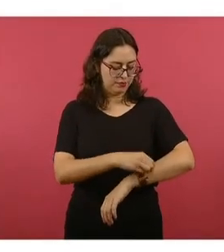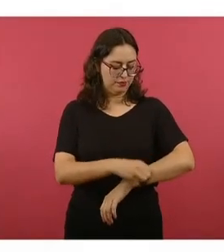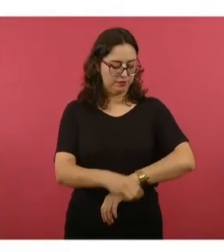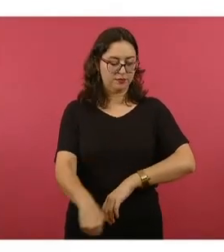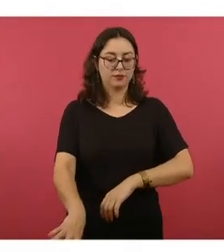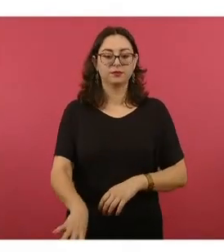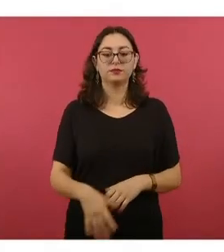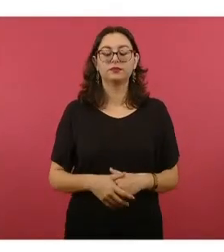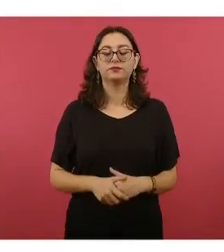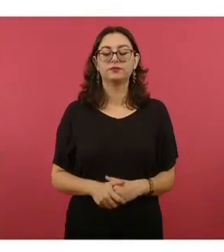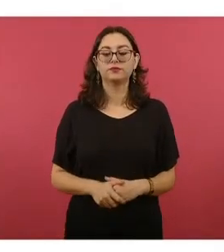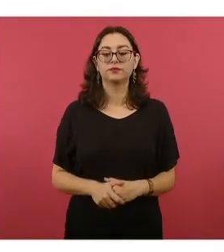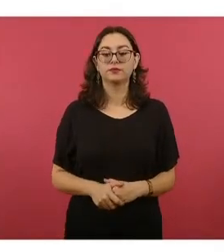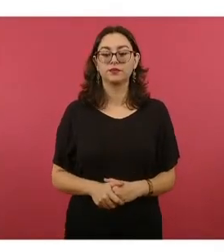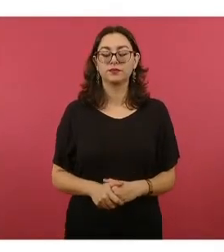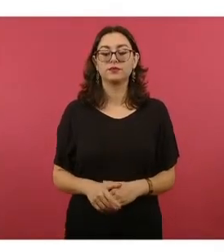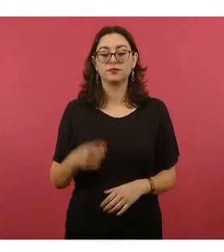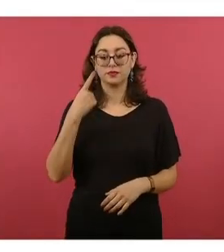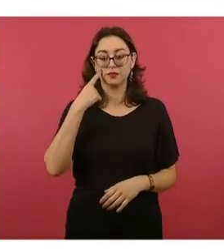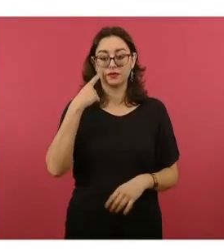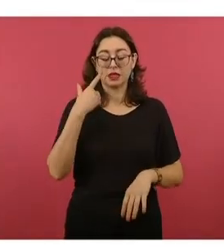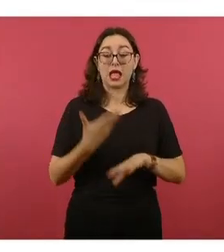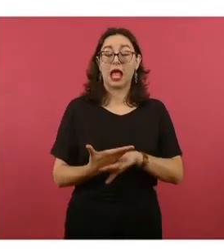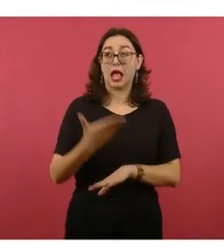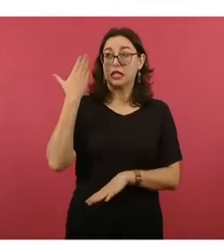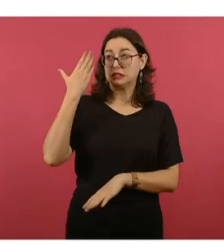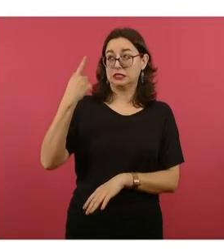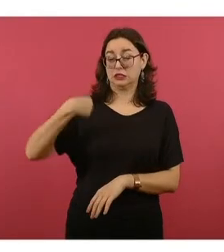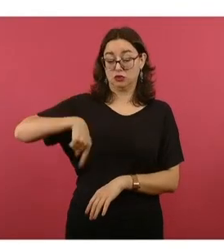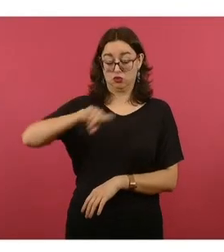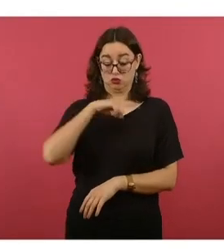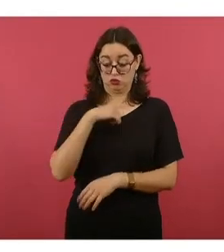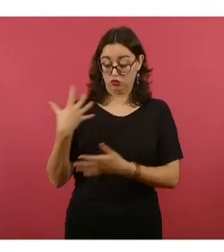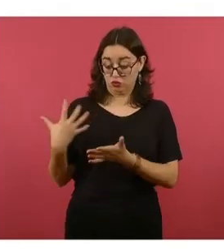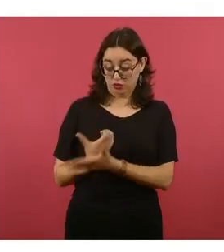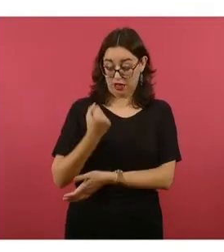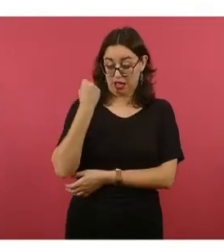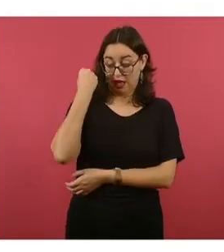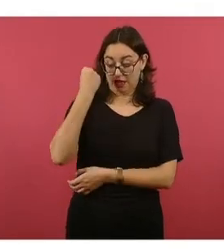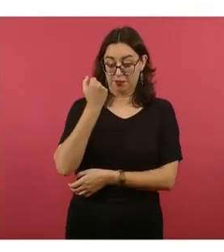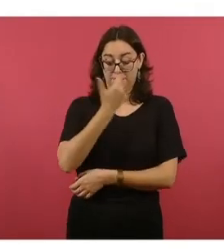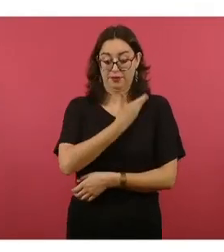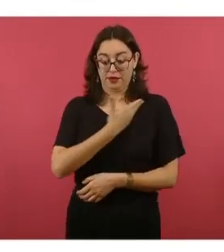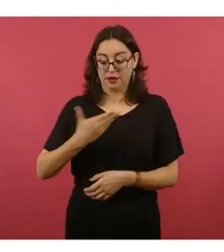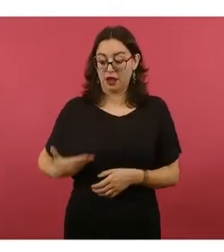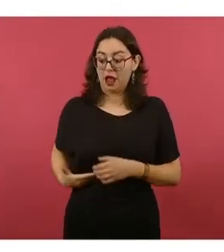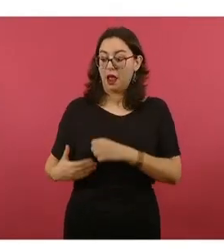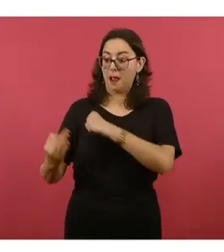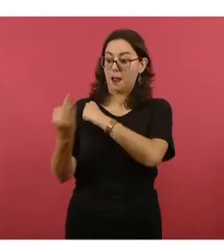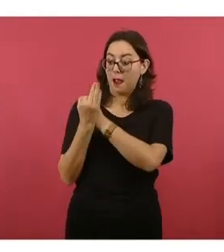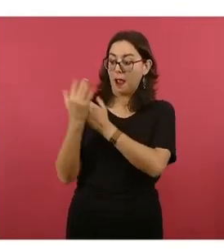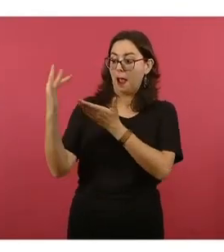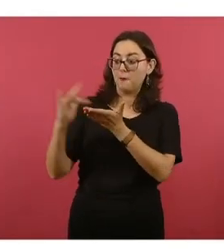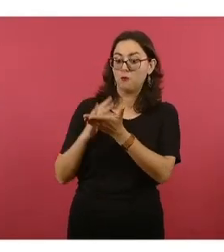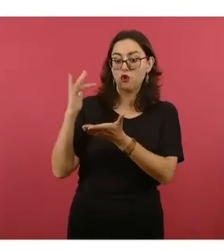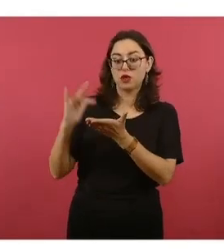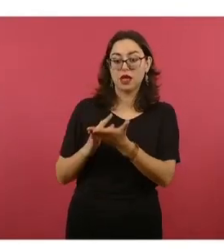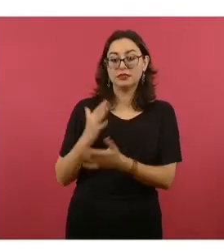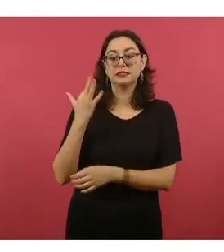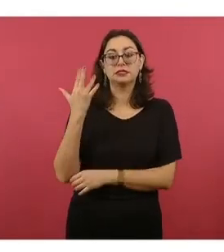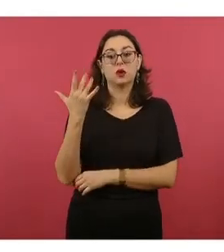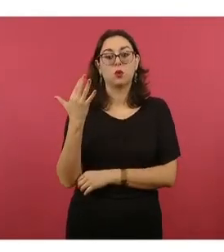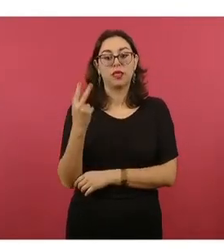Nada más para tener una idea, cuando ganamos obtuvimos 53%, 52% de los